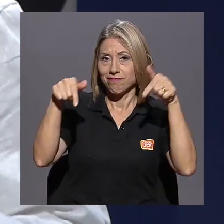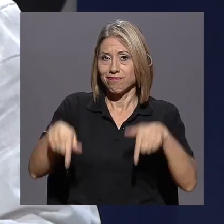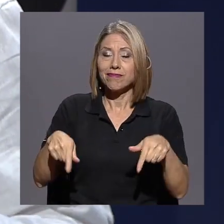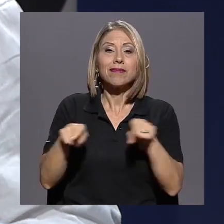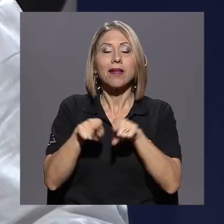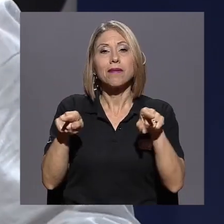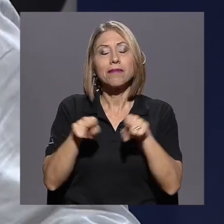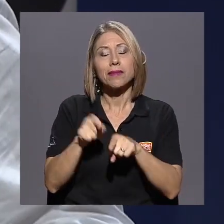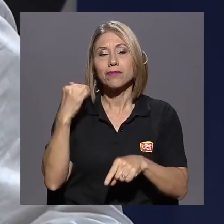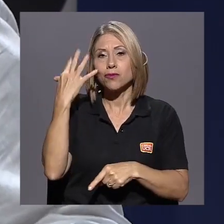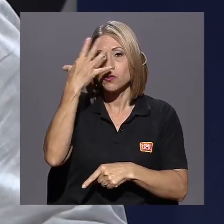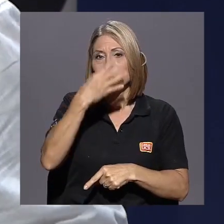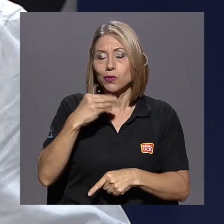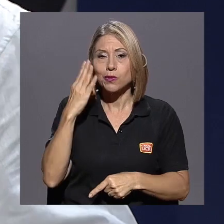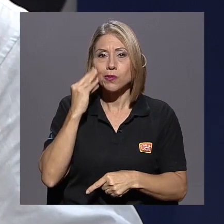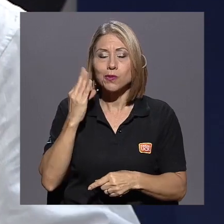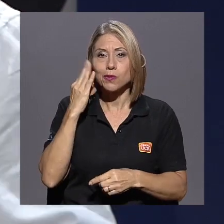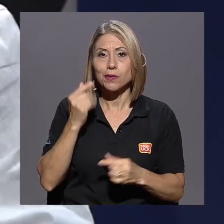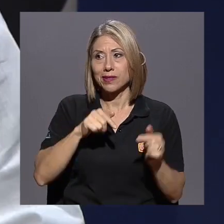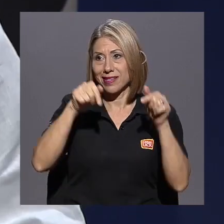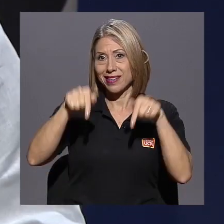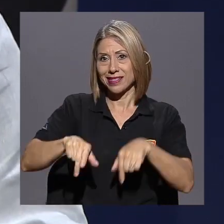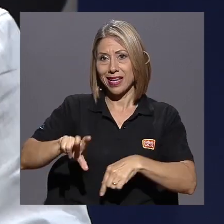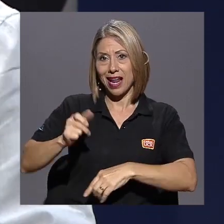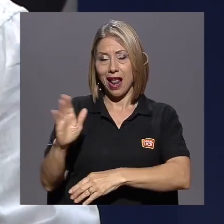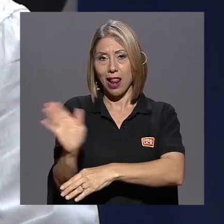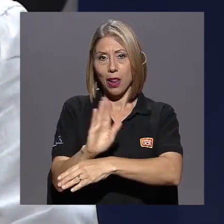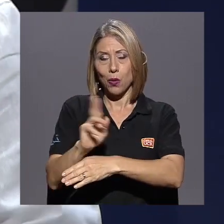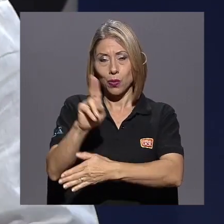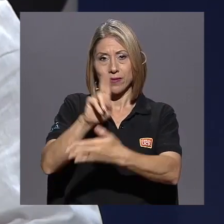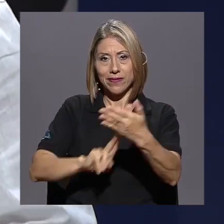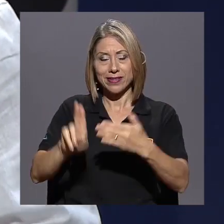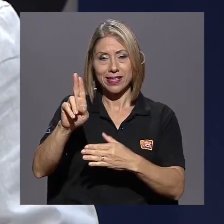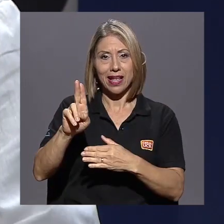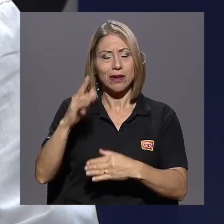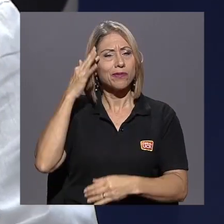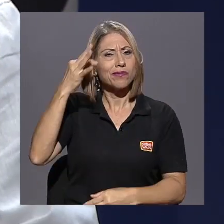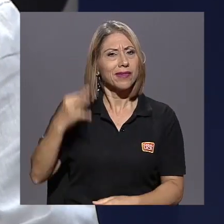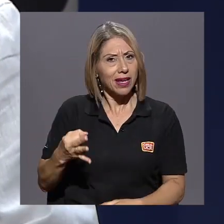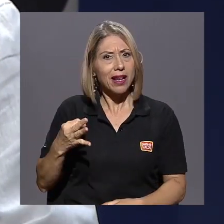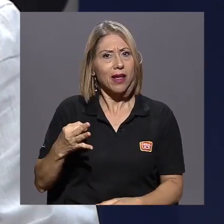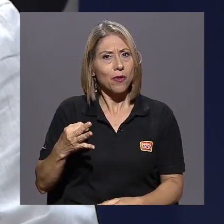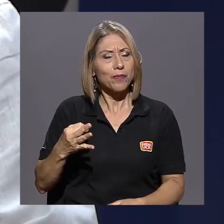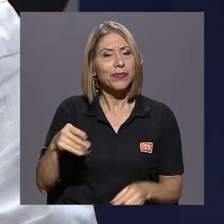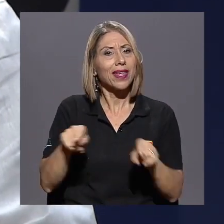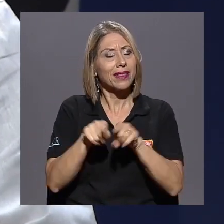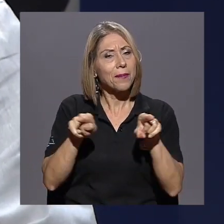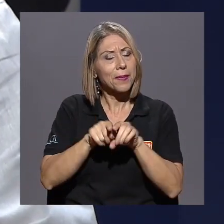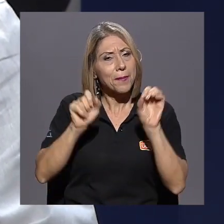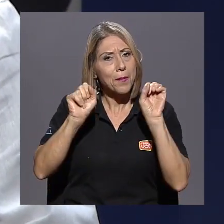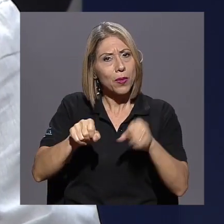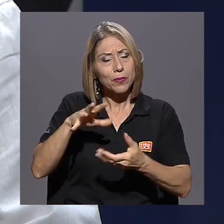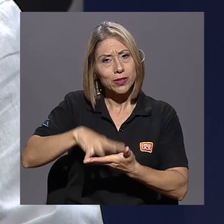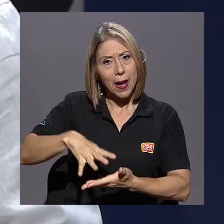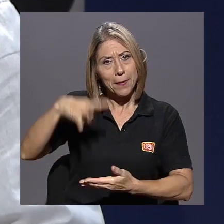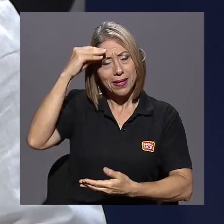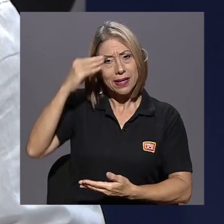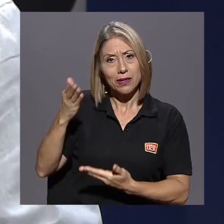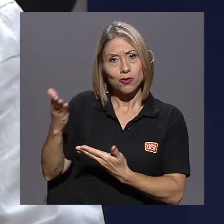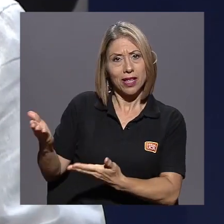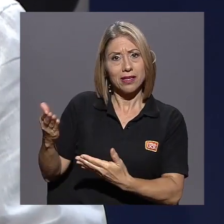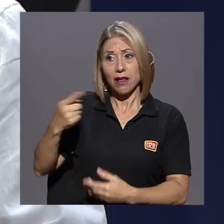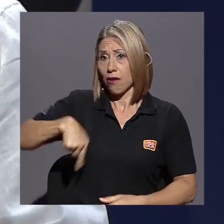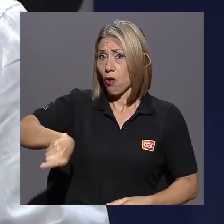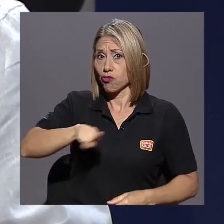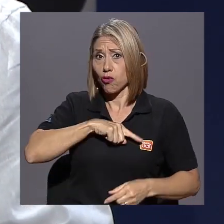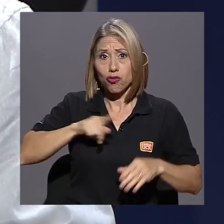una linda experiencia ha estado en este canal universitario creo que es algo que podemos también aprender de ustedes no tenemos